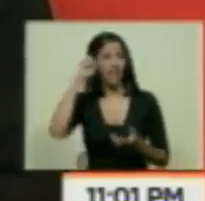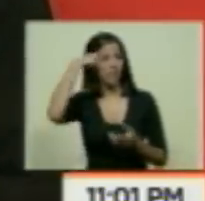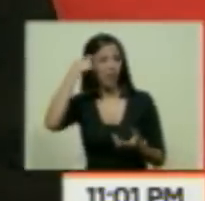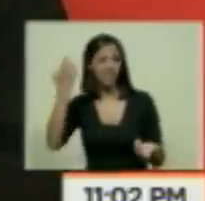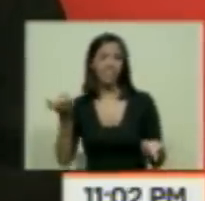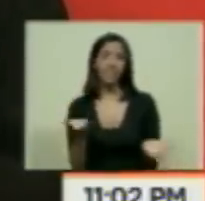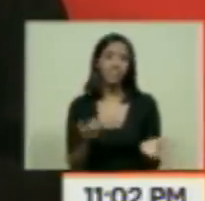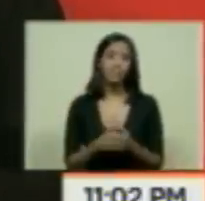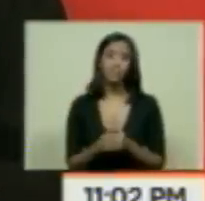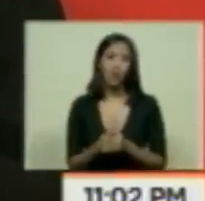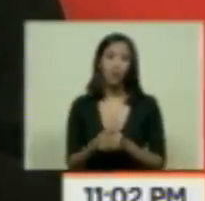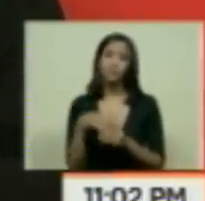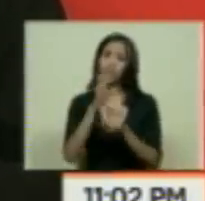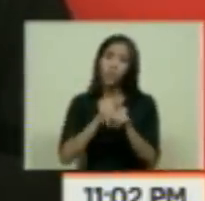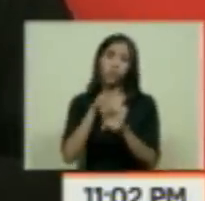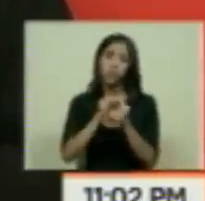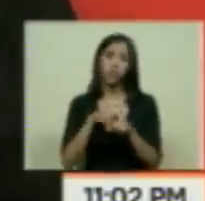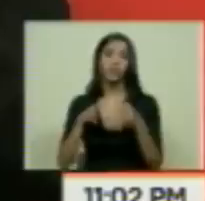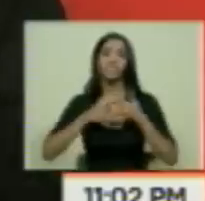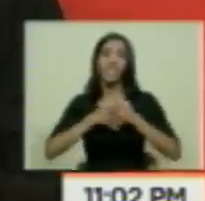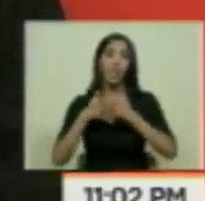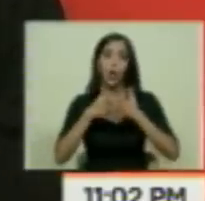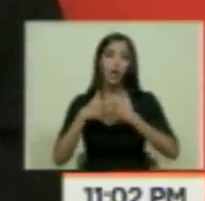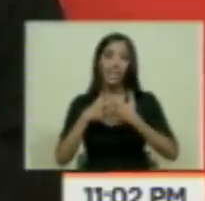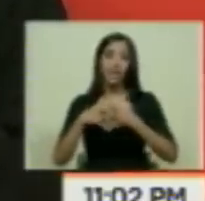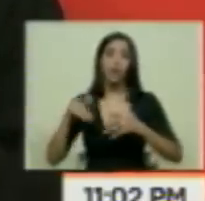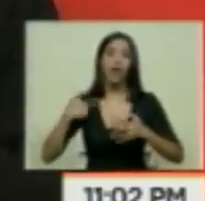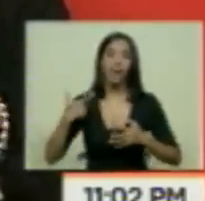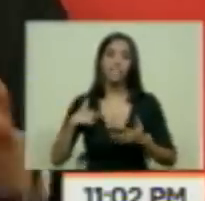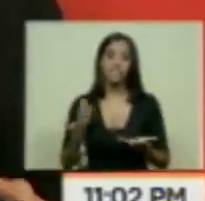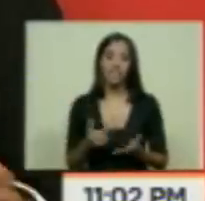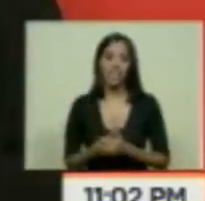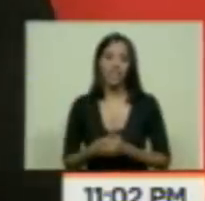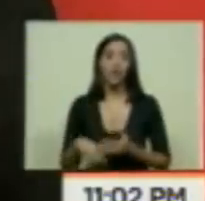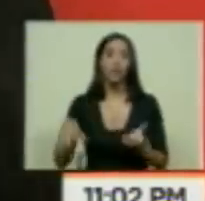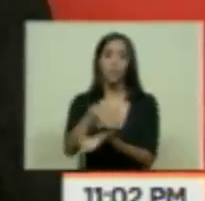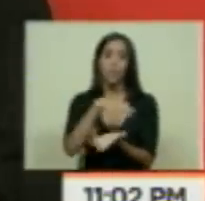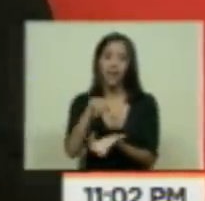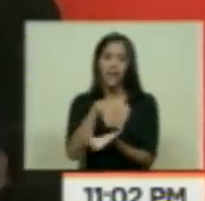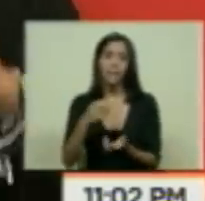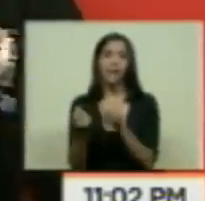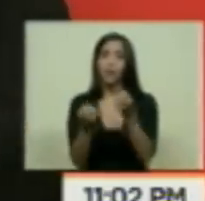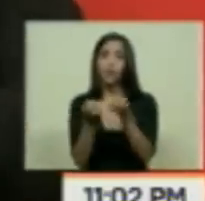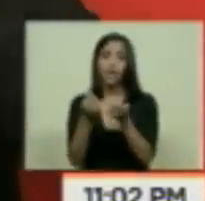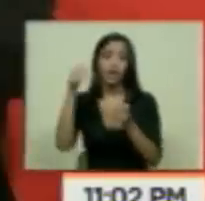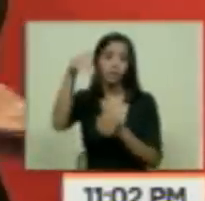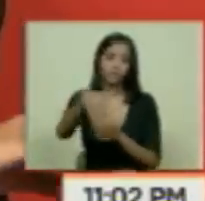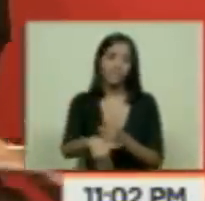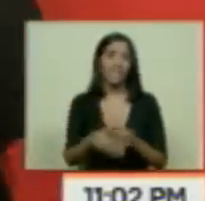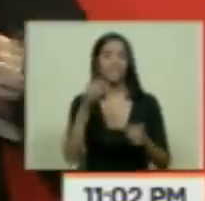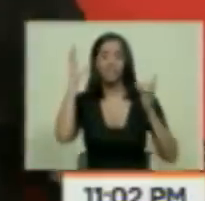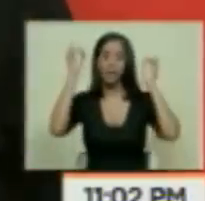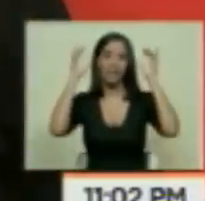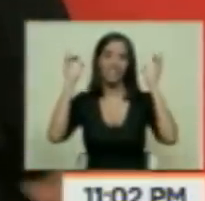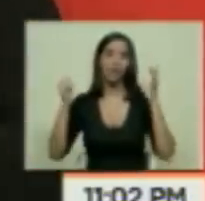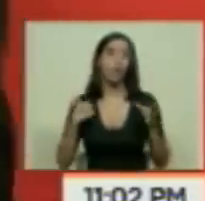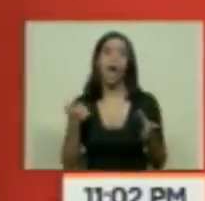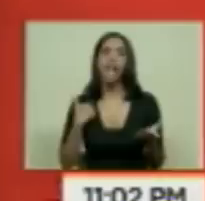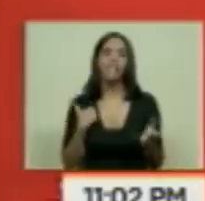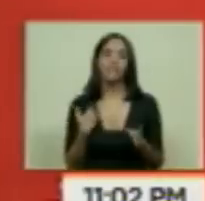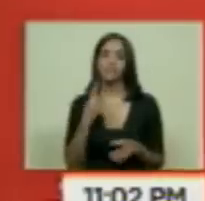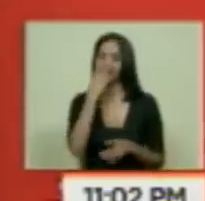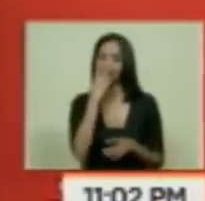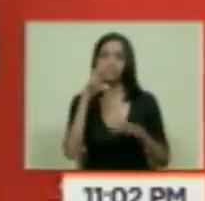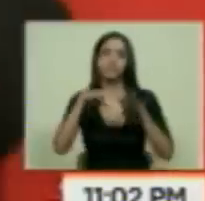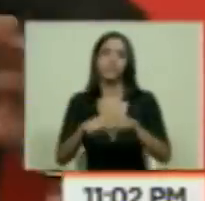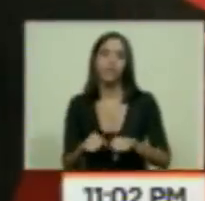de los gringos. Y los gringos, cada vez que tienen una fuerte recesión económica, cada vez que están palo abajo, ellos inventan cualquier tipo de intervención